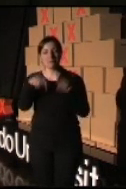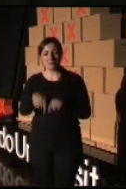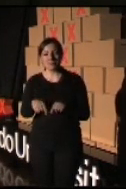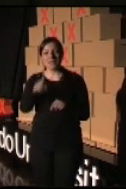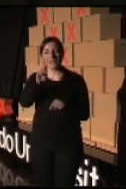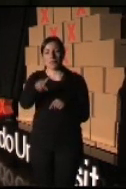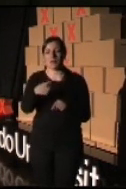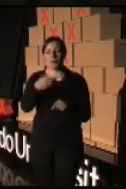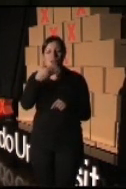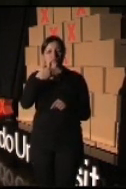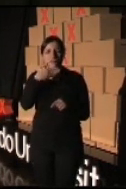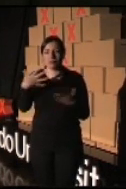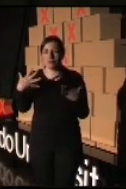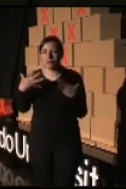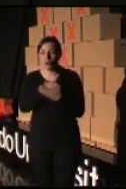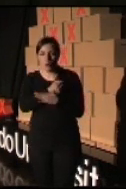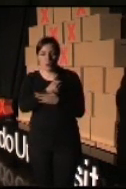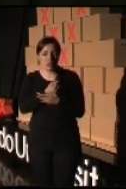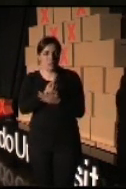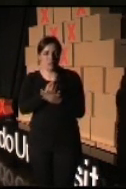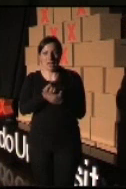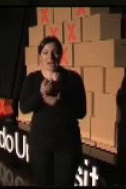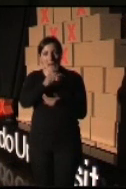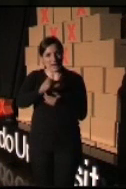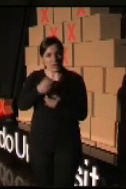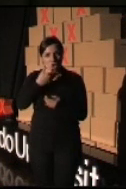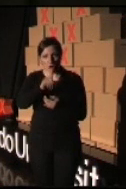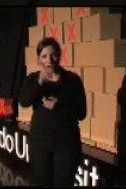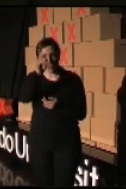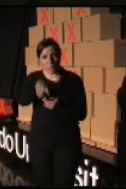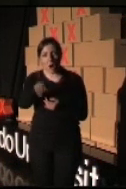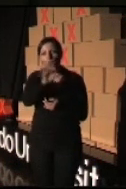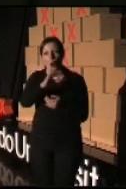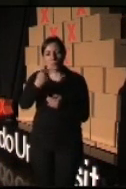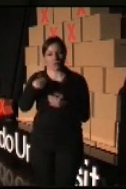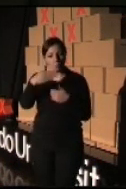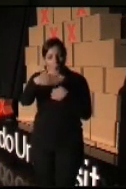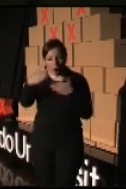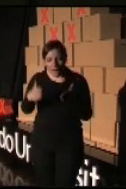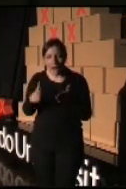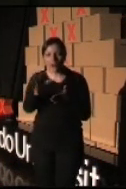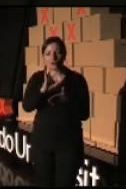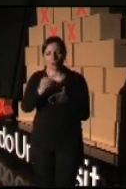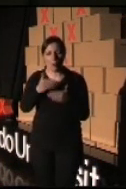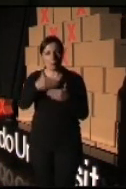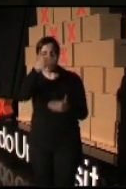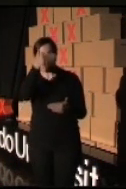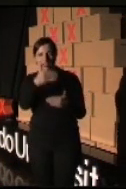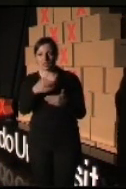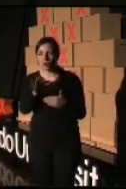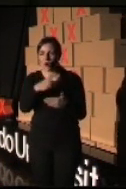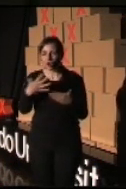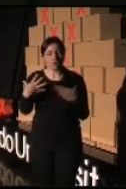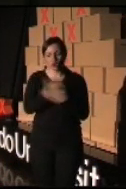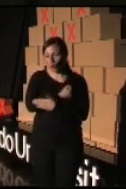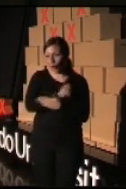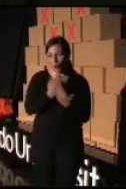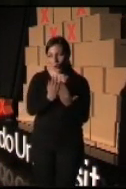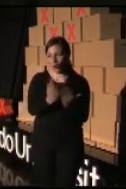con absolutamente todo, hasta con quien no conocía, o con estas cajas, con estas paredes, con todo lo que nos